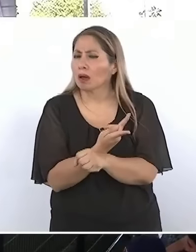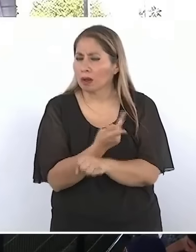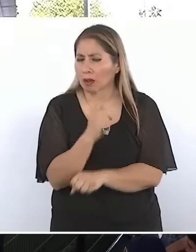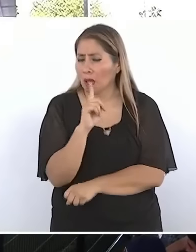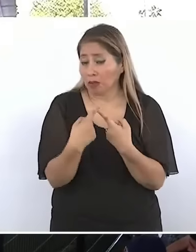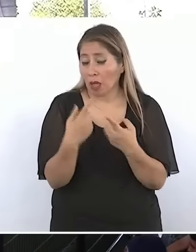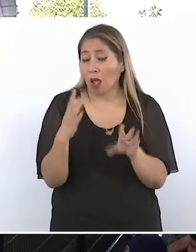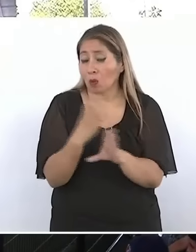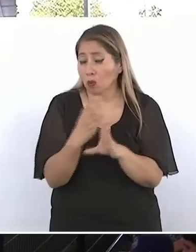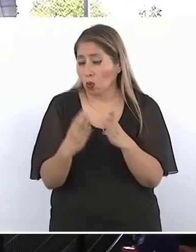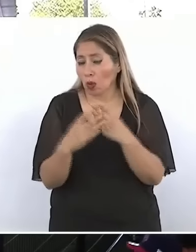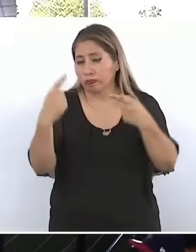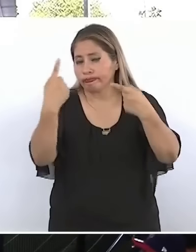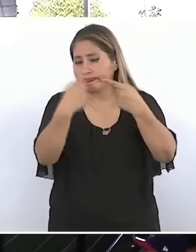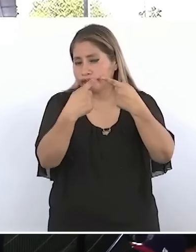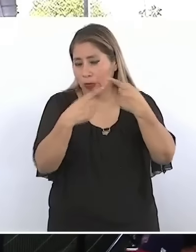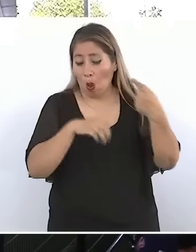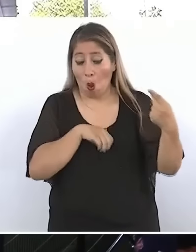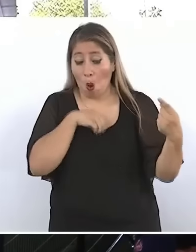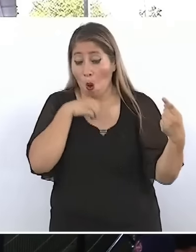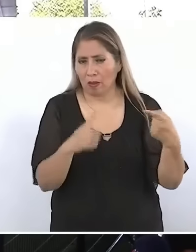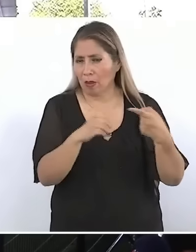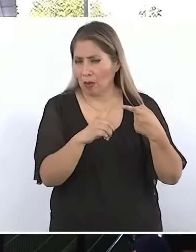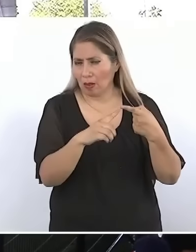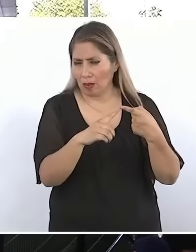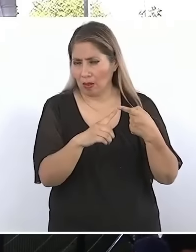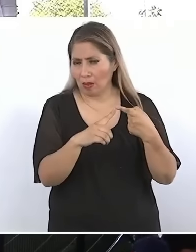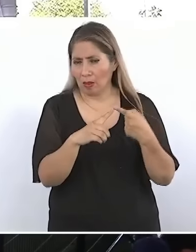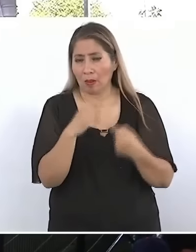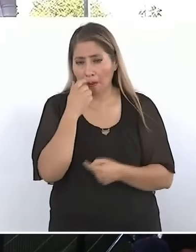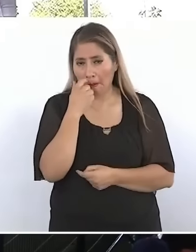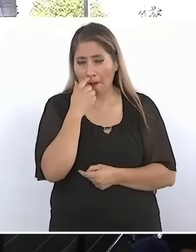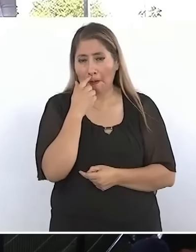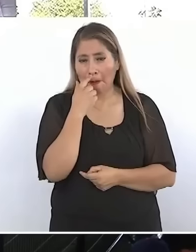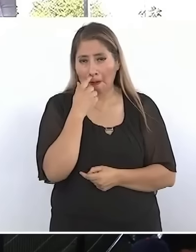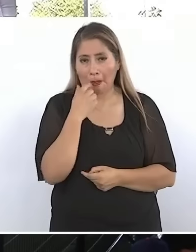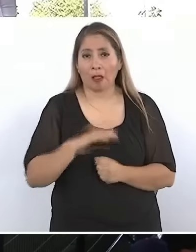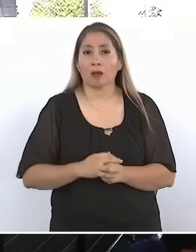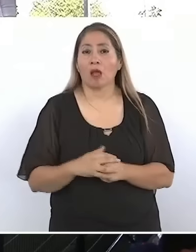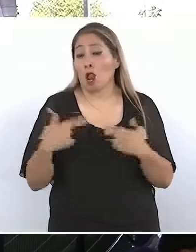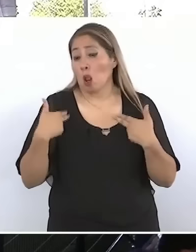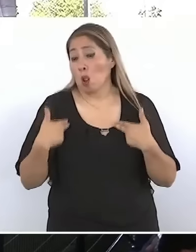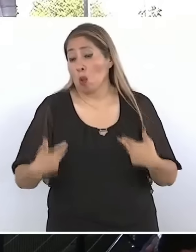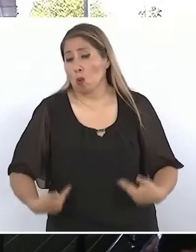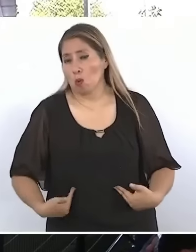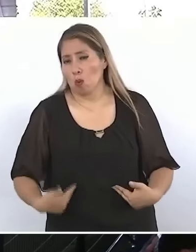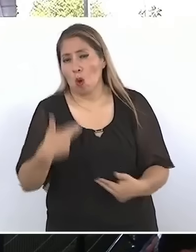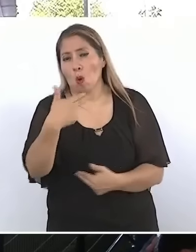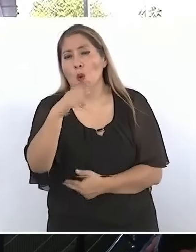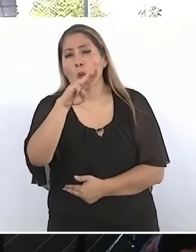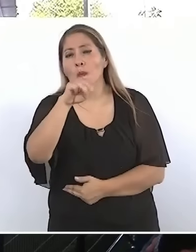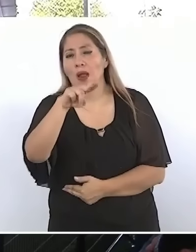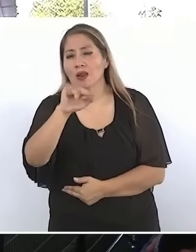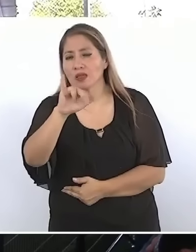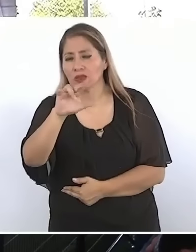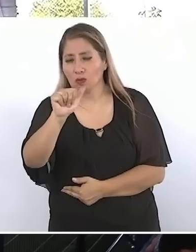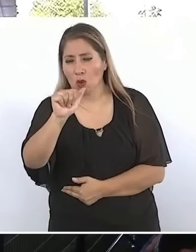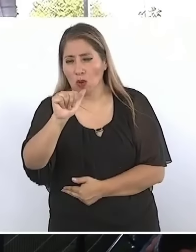primer lugar, a las obligaciones que nos marca a nosotros el humanismo y la fraternidad